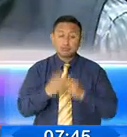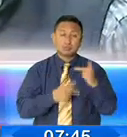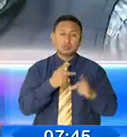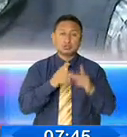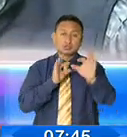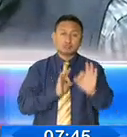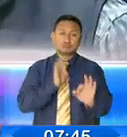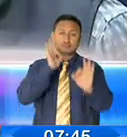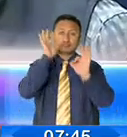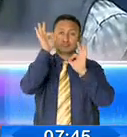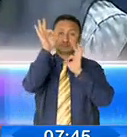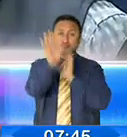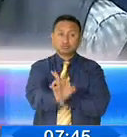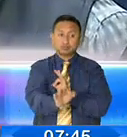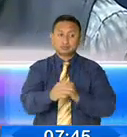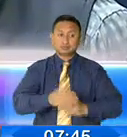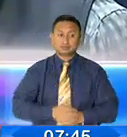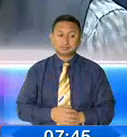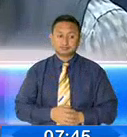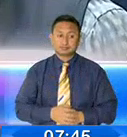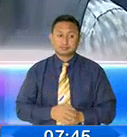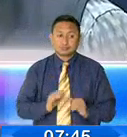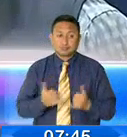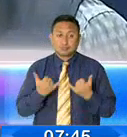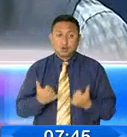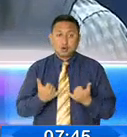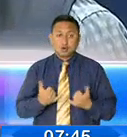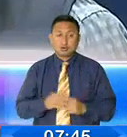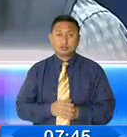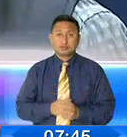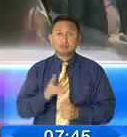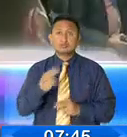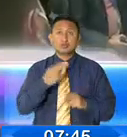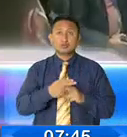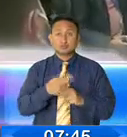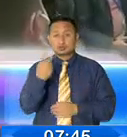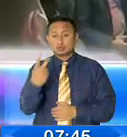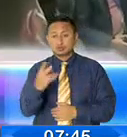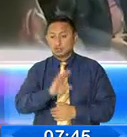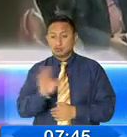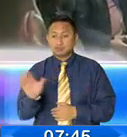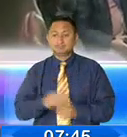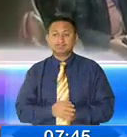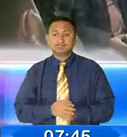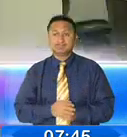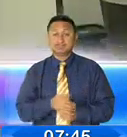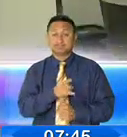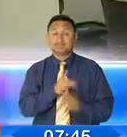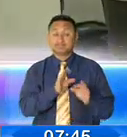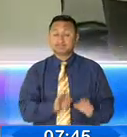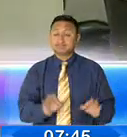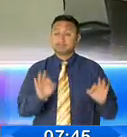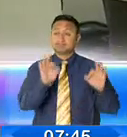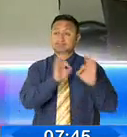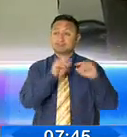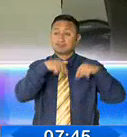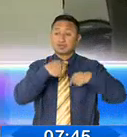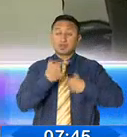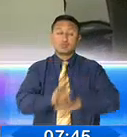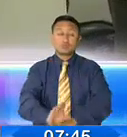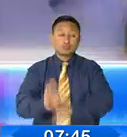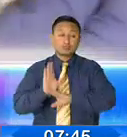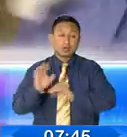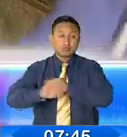transición. Por ahora, esos dos nombres. Para el mandatario electo es fundamental cumplir con su promesa de campaña en torno